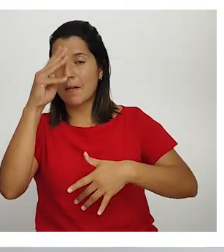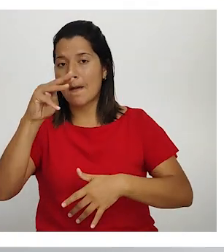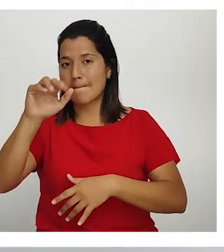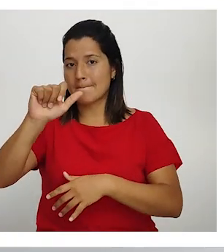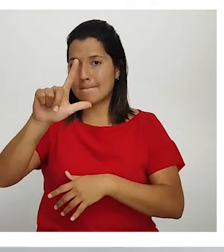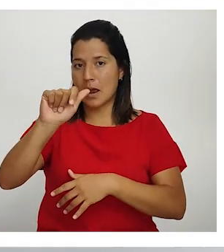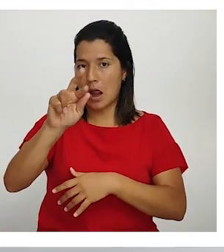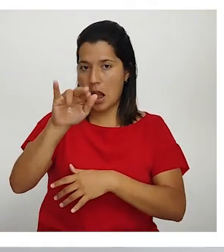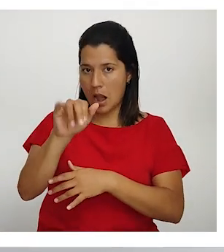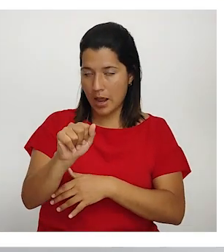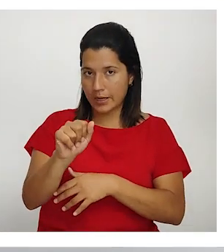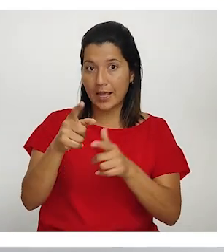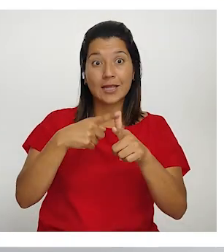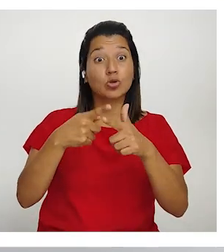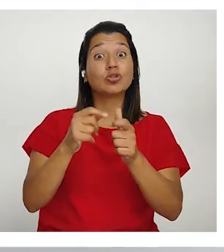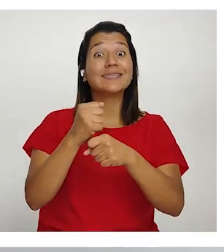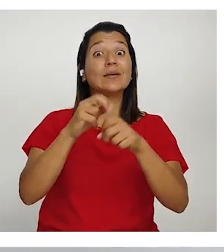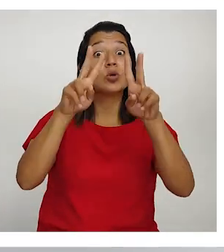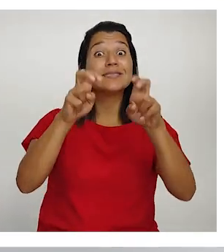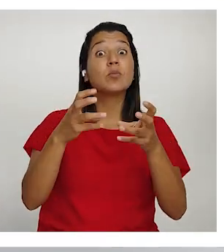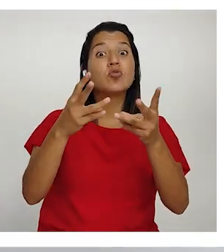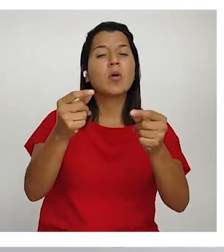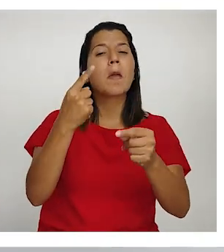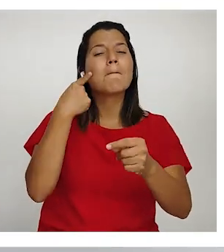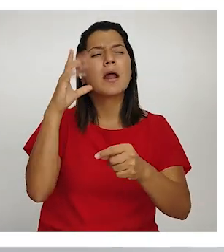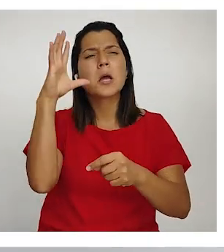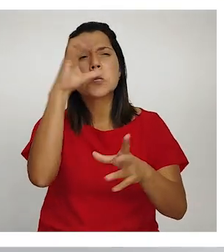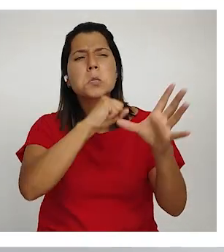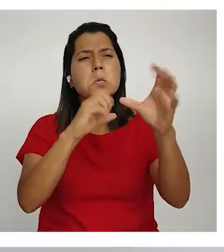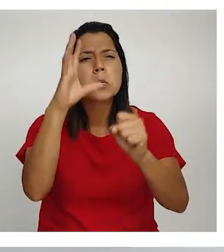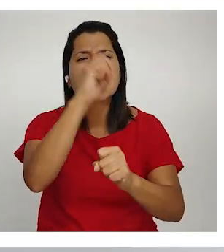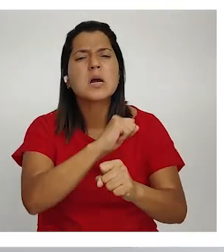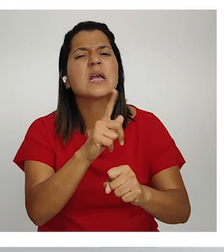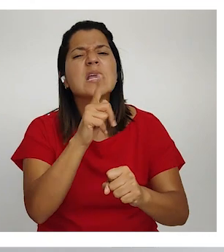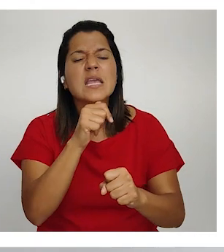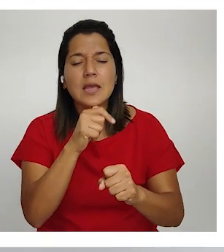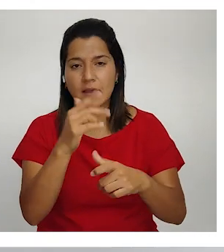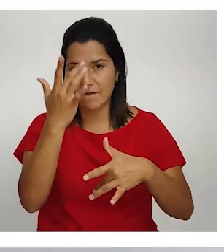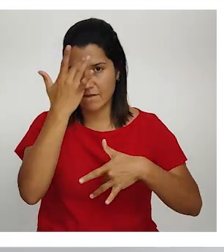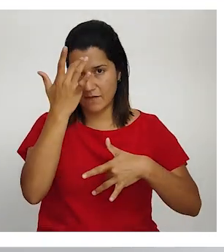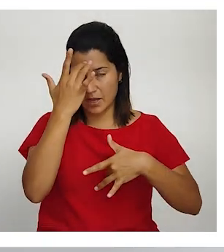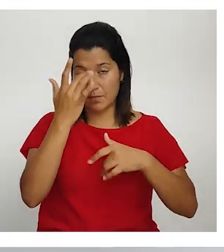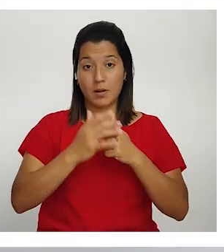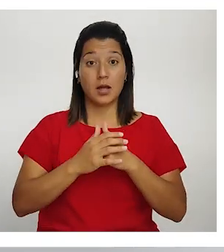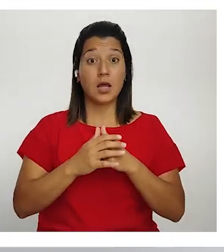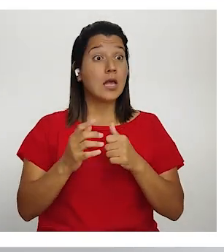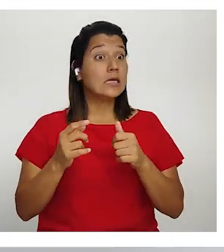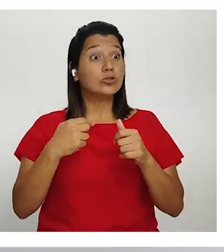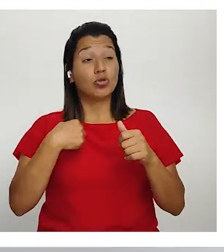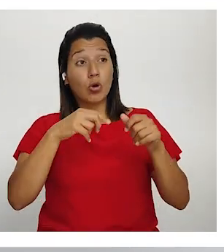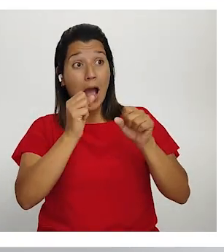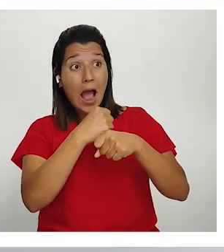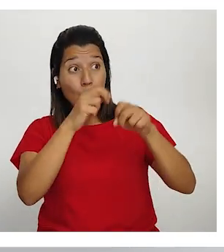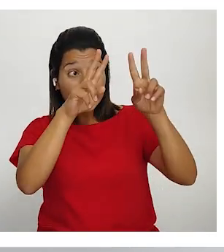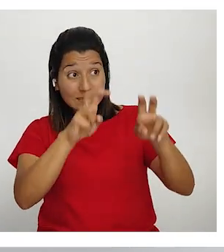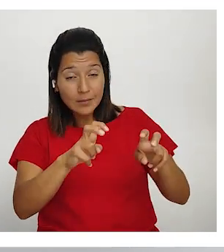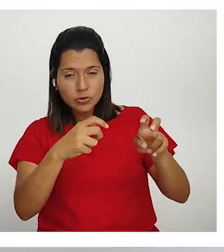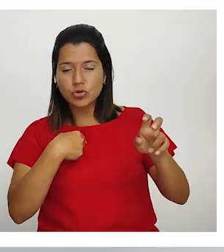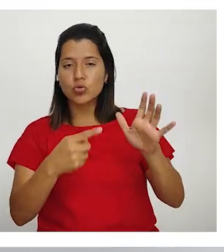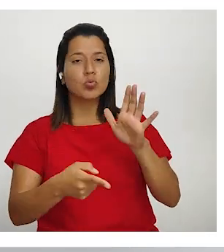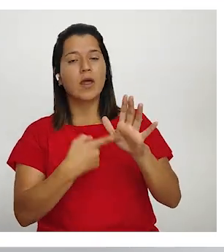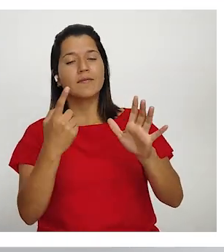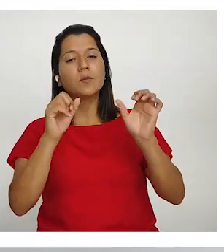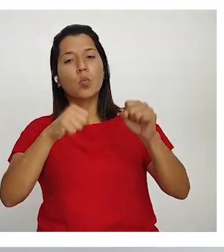unas pruebas rápidas para detección de malaria. Entonces, son pruebas que se aplican en campo, inmediatamente yo puedo definir si una persona está positiva o no